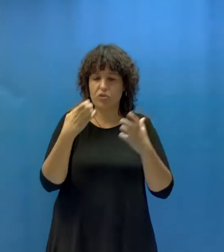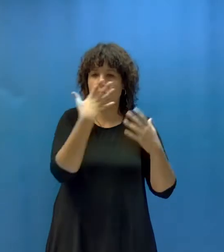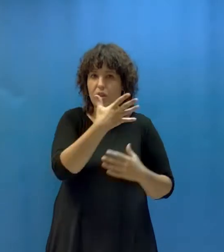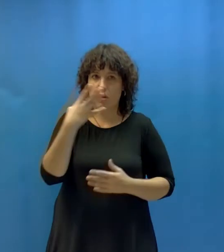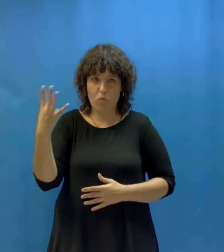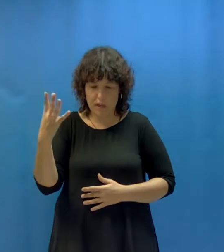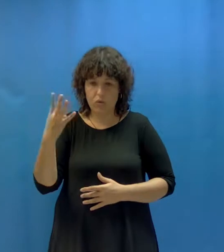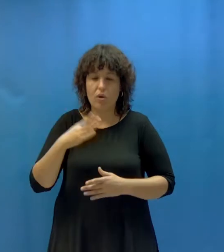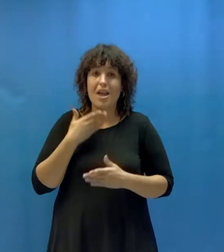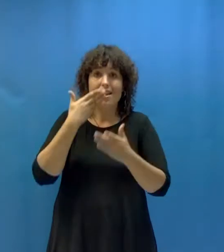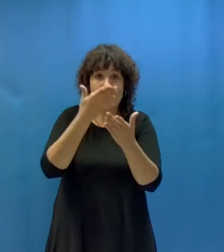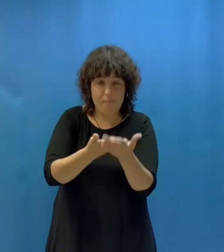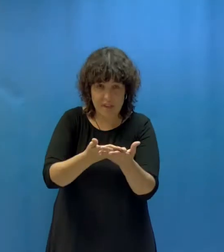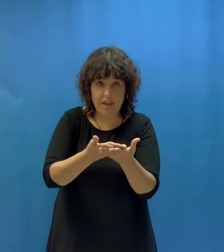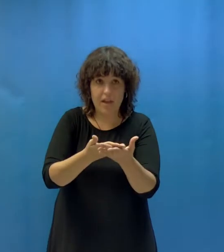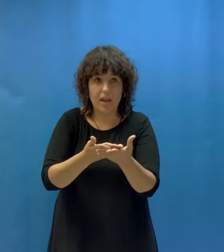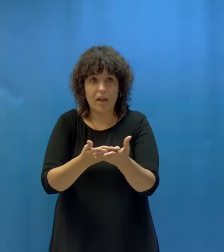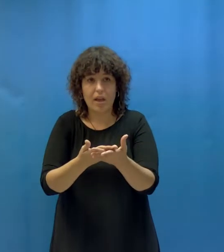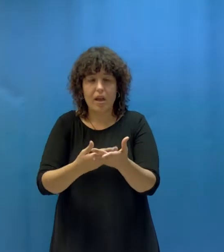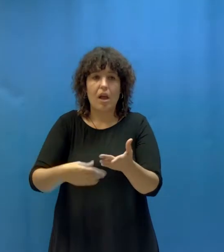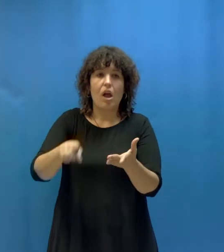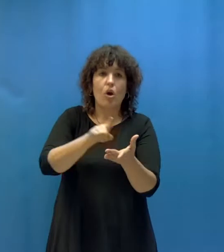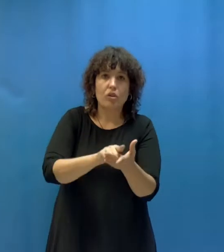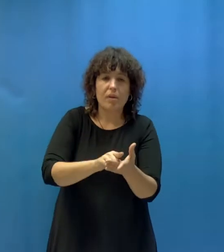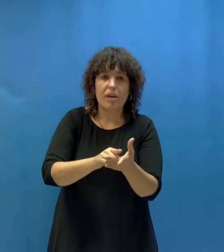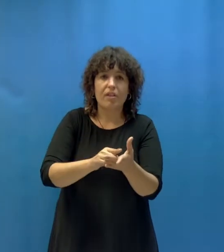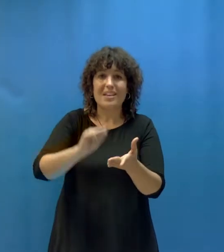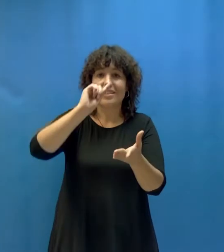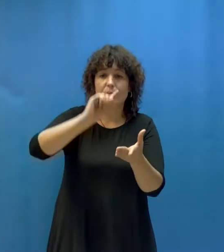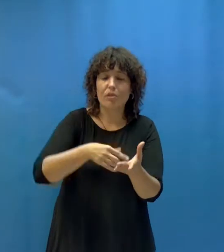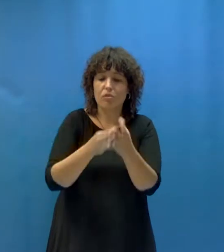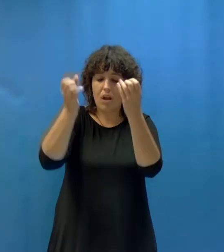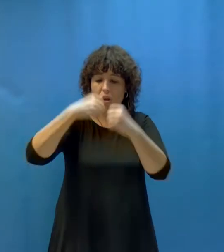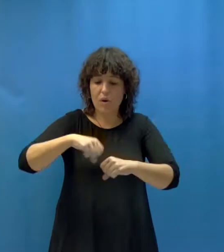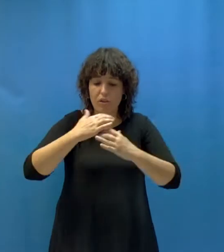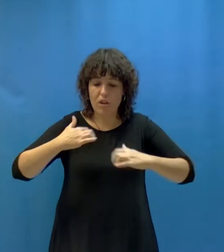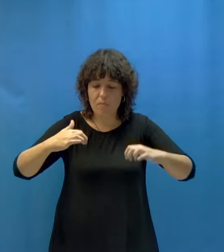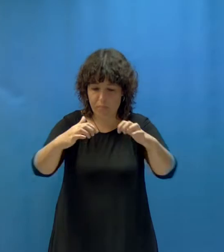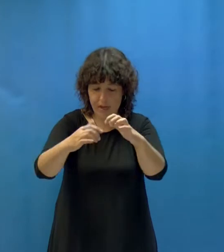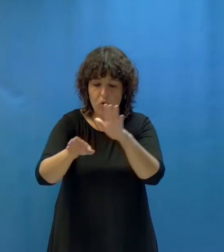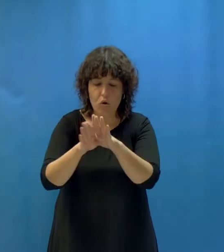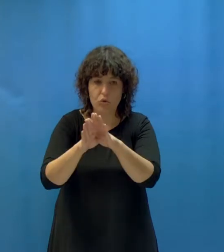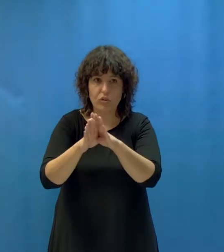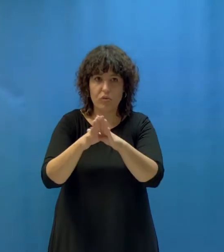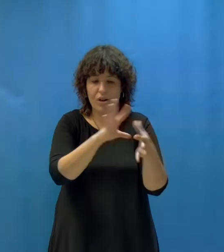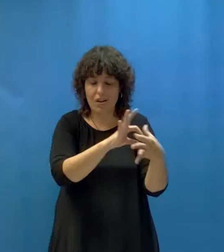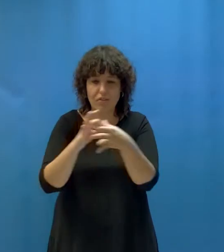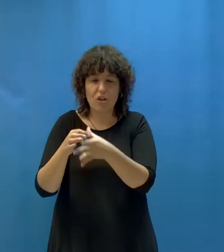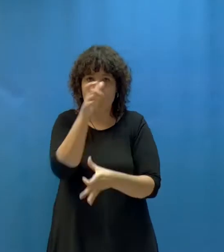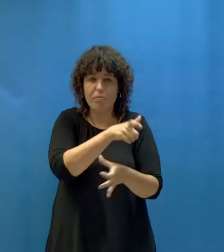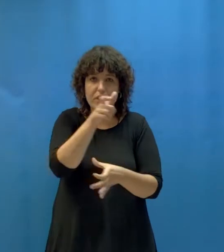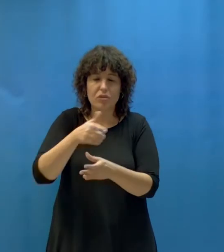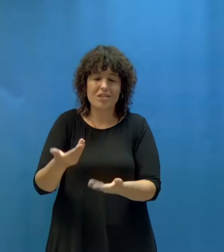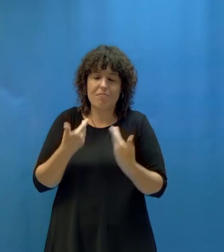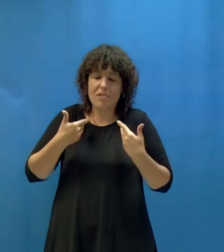a restablecer la inscripción acordada en 1979 mediante acuerdo plenario y que hace referencia a todas las víctimas sin distinción.